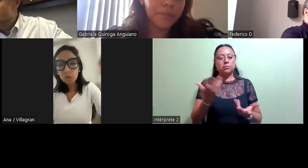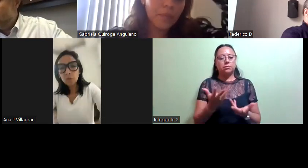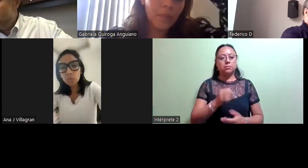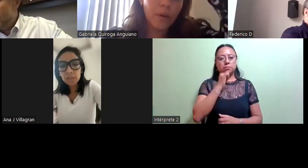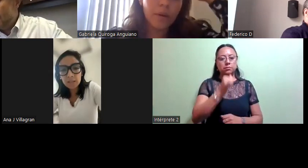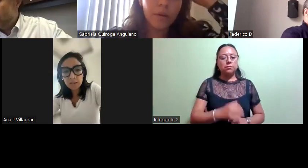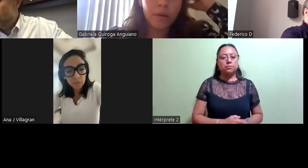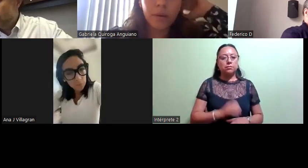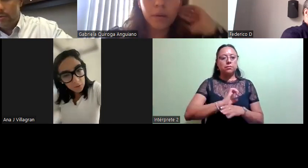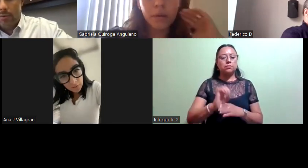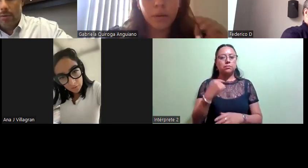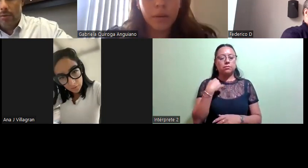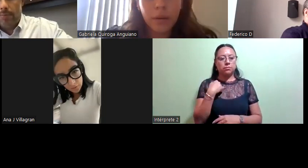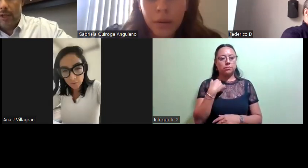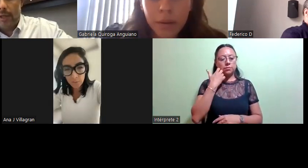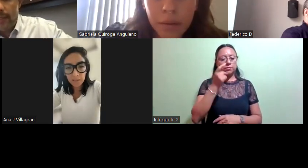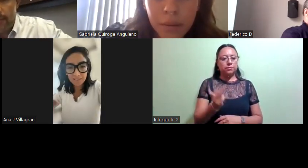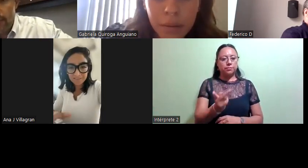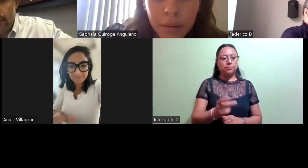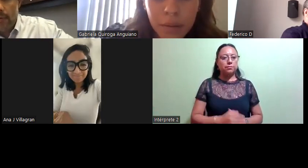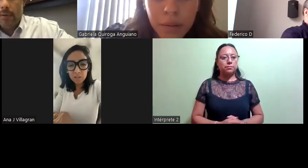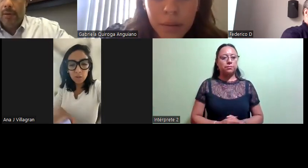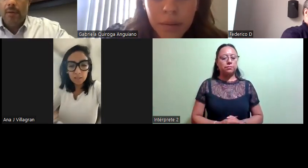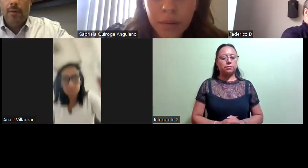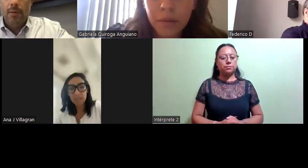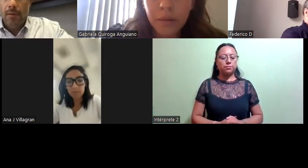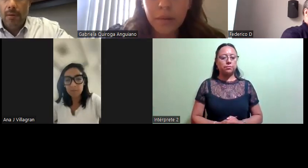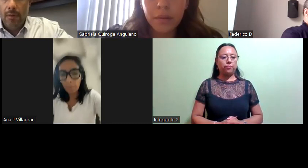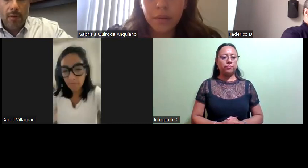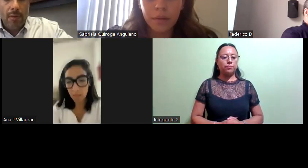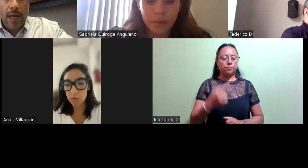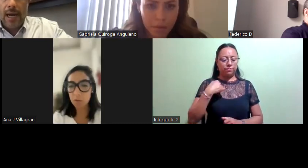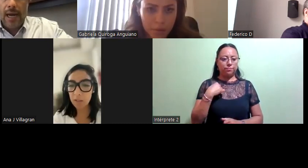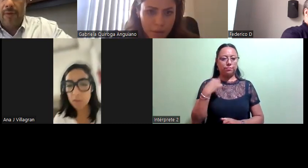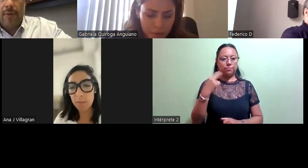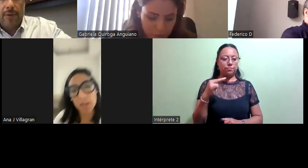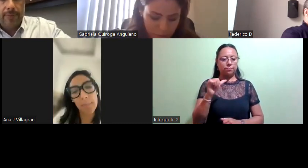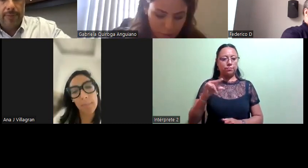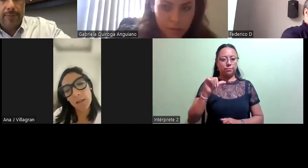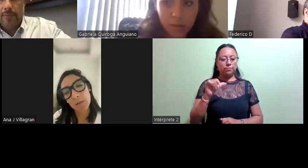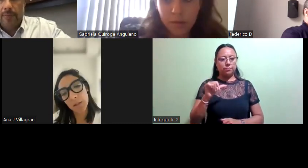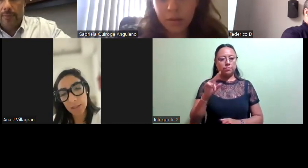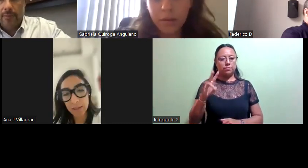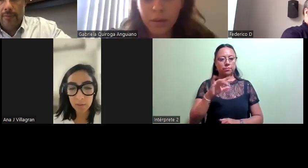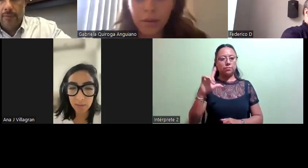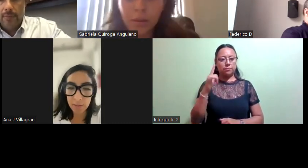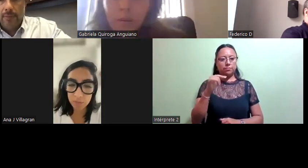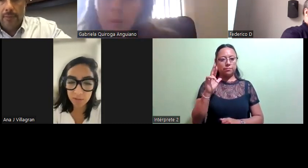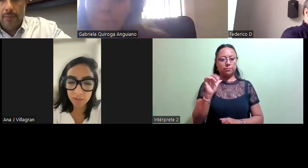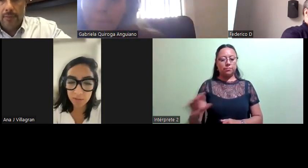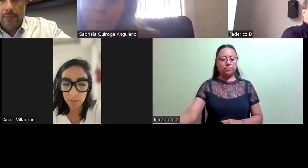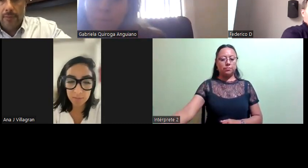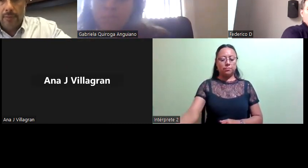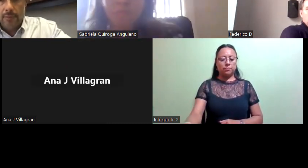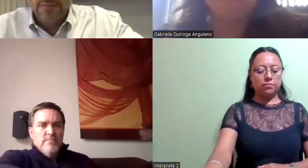pregunto... No, por favor, discúlpame. Yo, Ana Villagrán. Solo que no sé, cámara, pienso que sí la tengo activa.